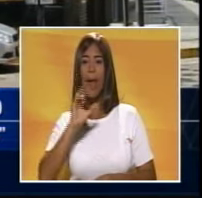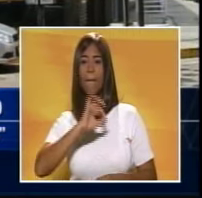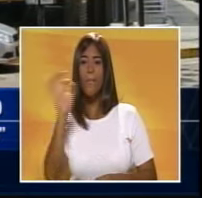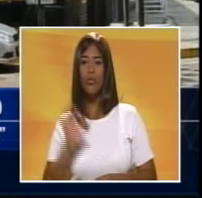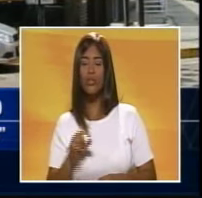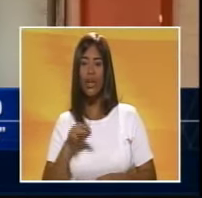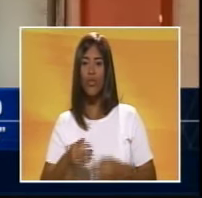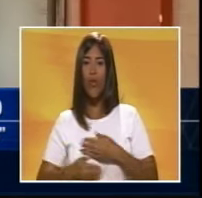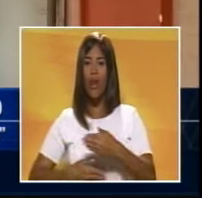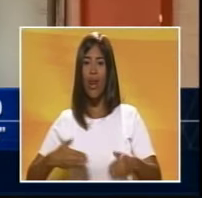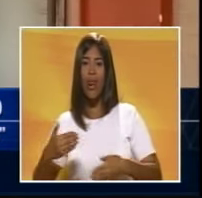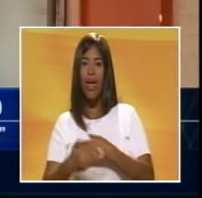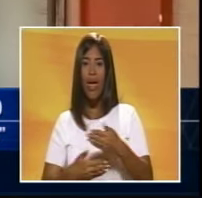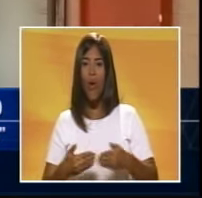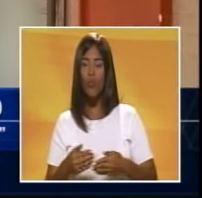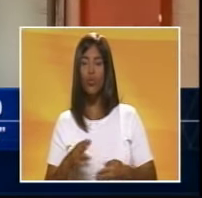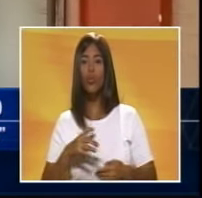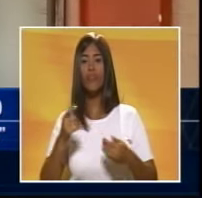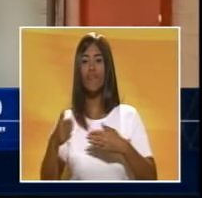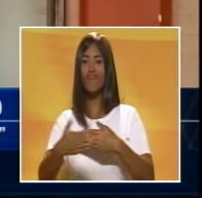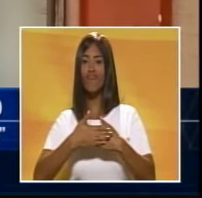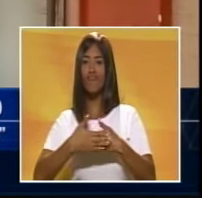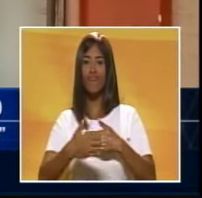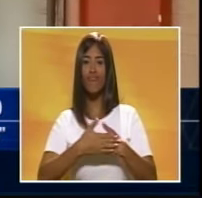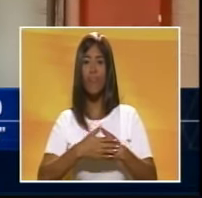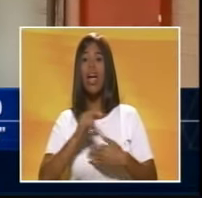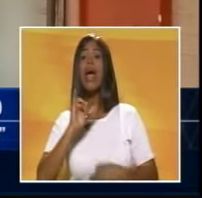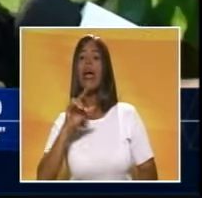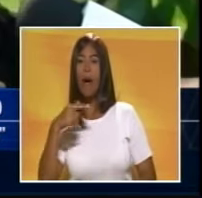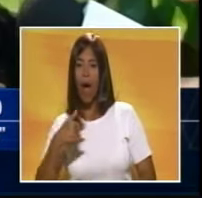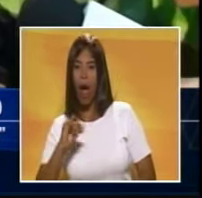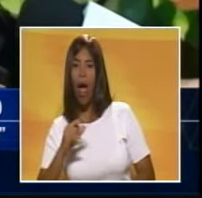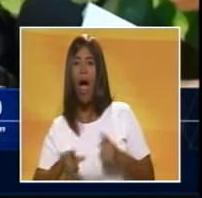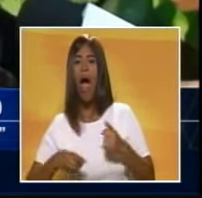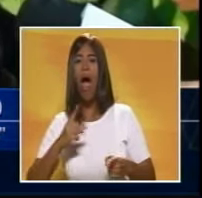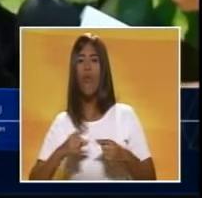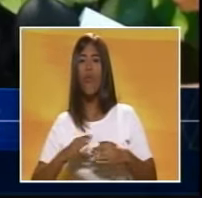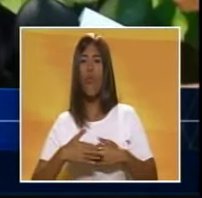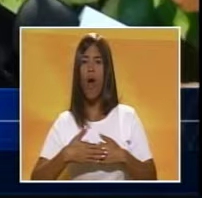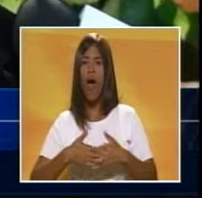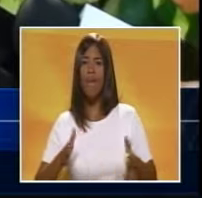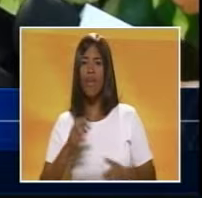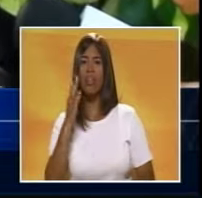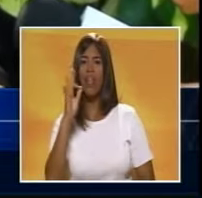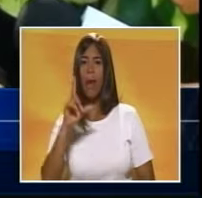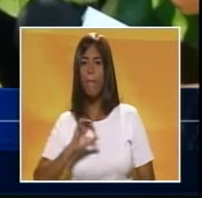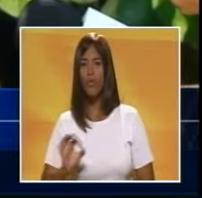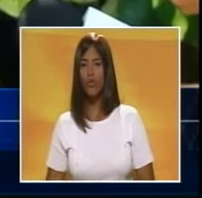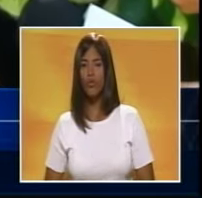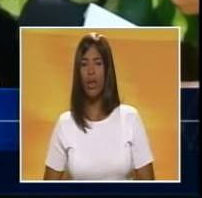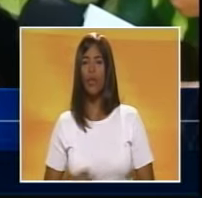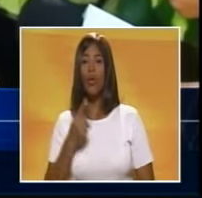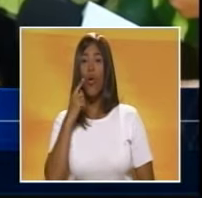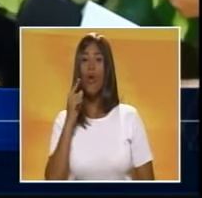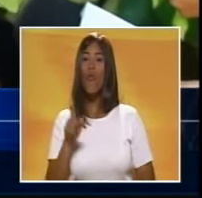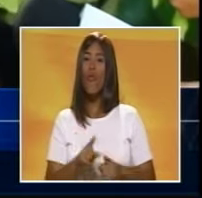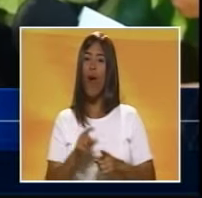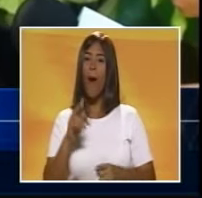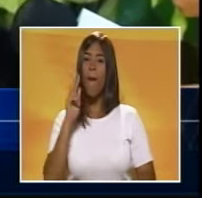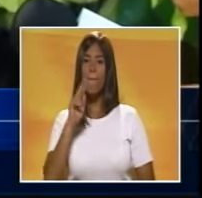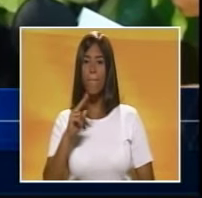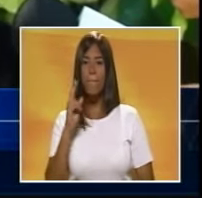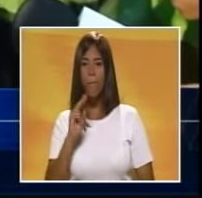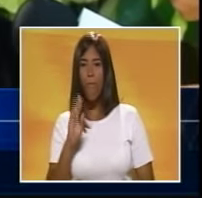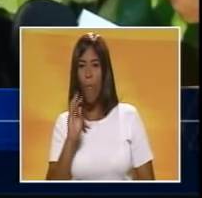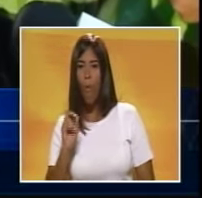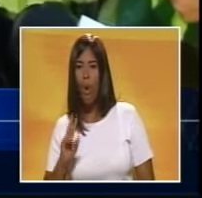comercios pertenecientes a la mediana industria se encuentran laborando. En los recorridos que hemos visto ya en la Bolívar Sur, una de